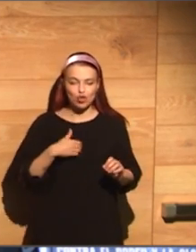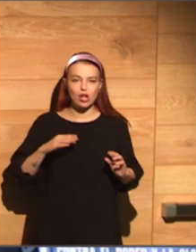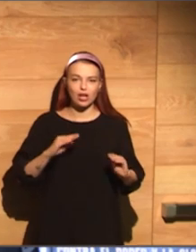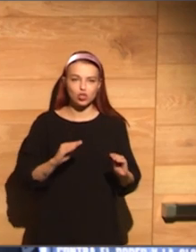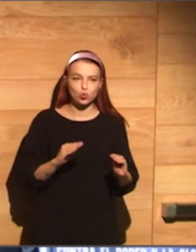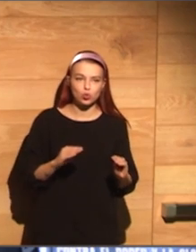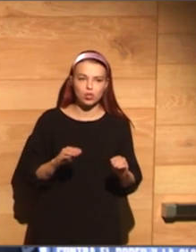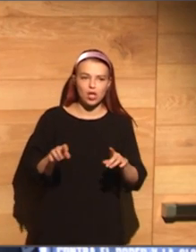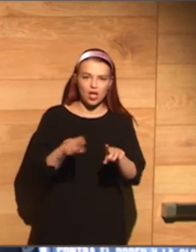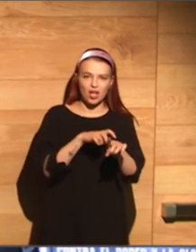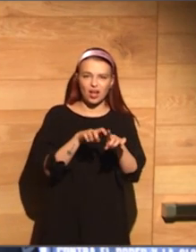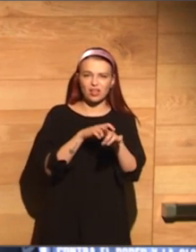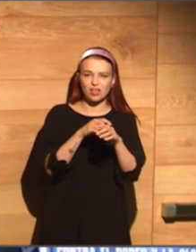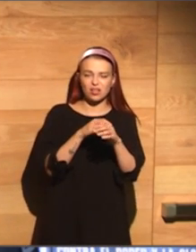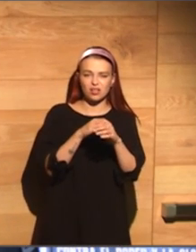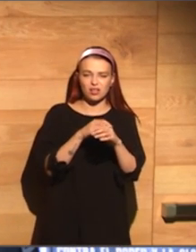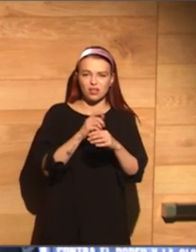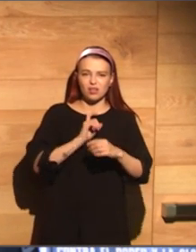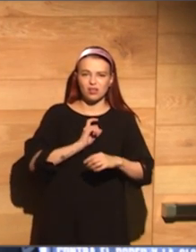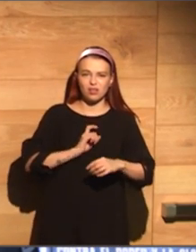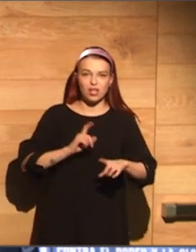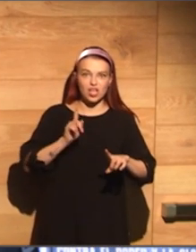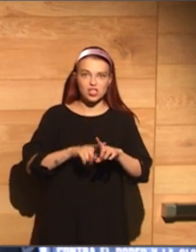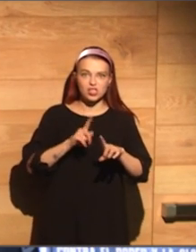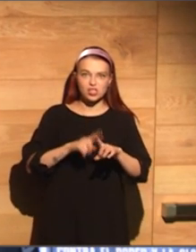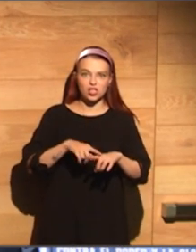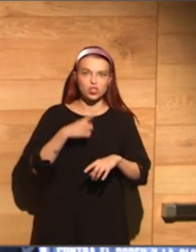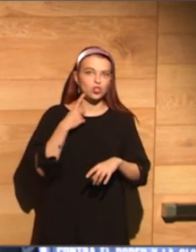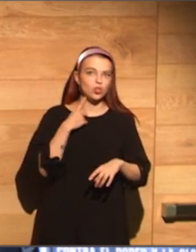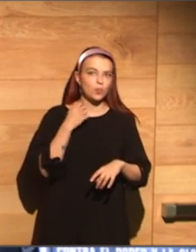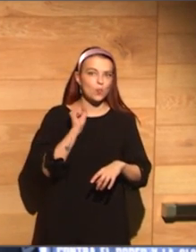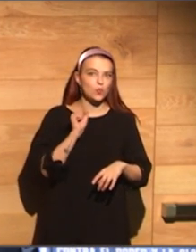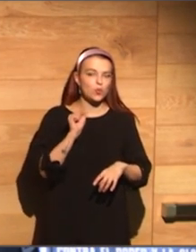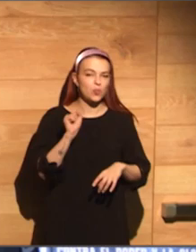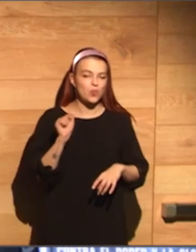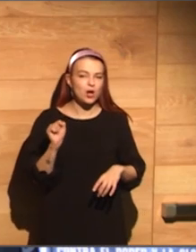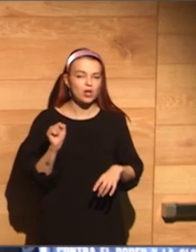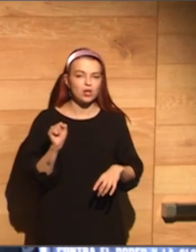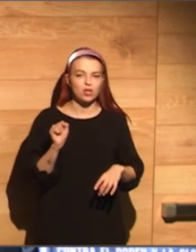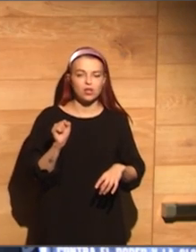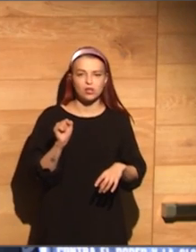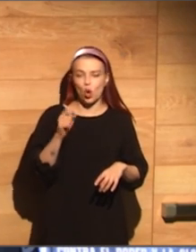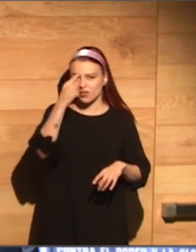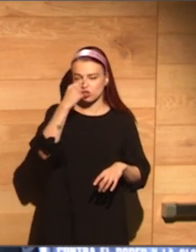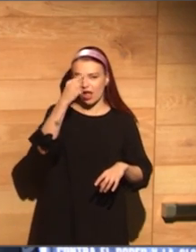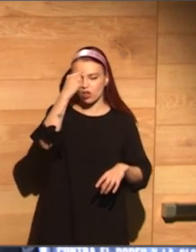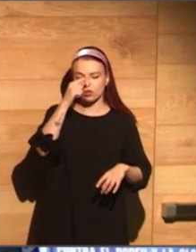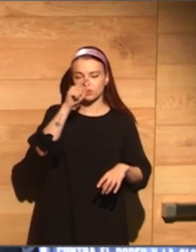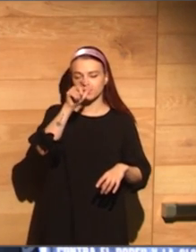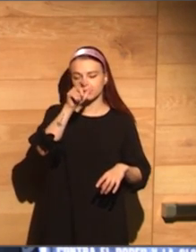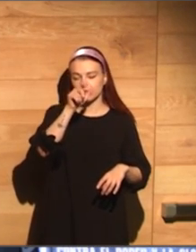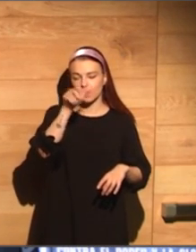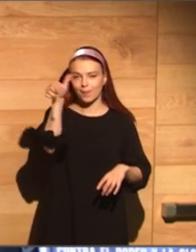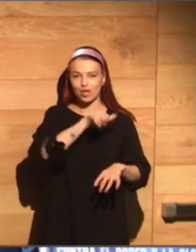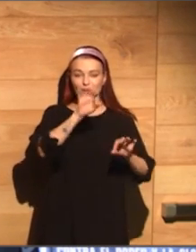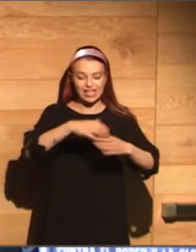con menos carácter, más obsesionado con el sexo, encantado con las películas del destape, con las películas X, este Luis Fige